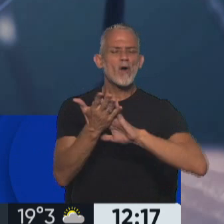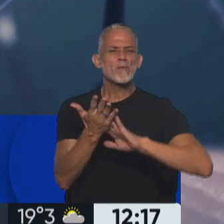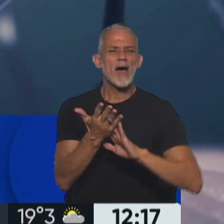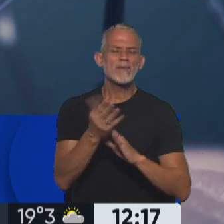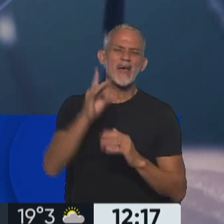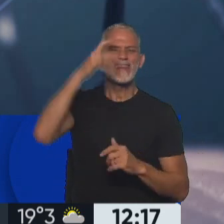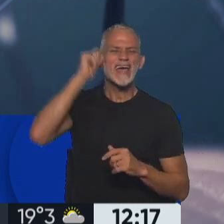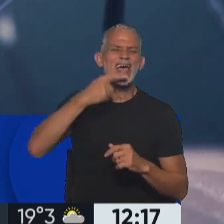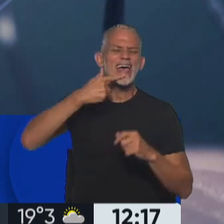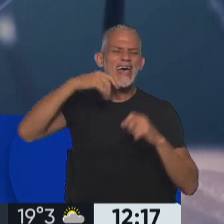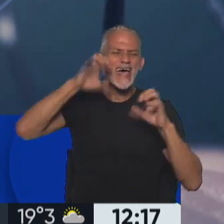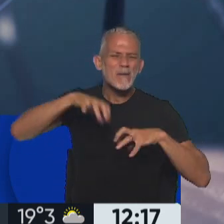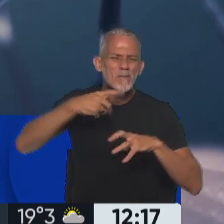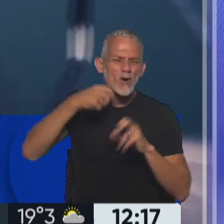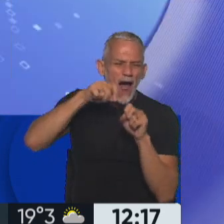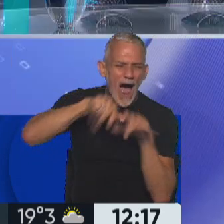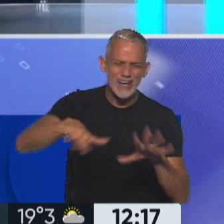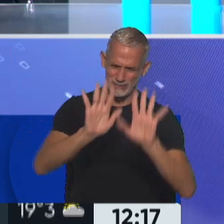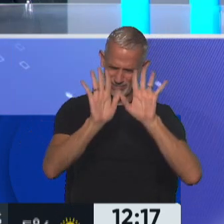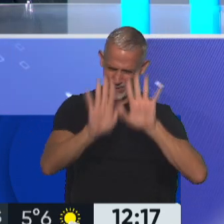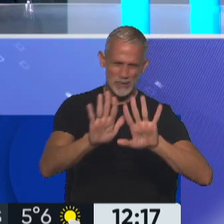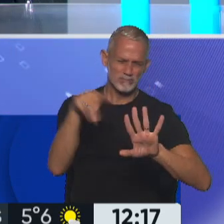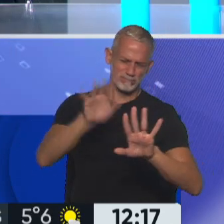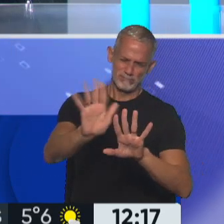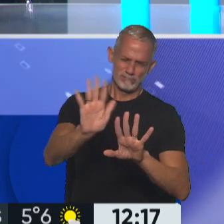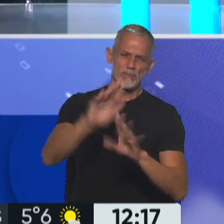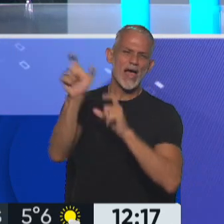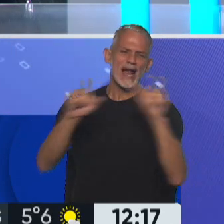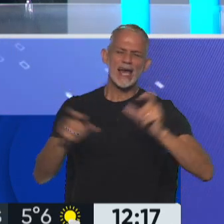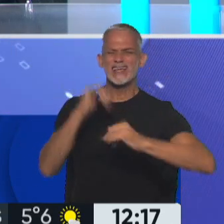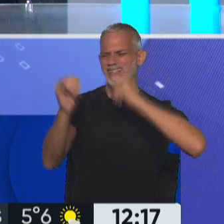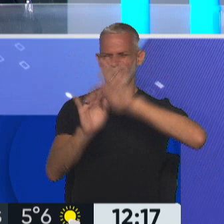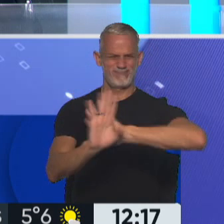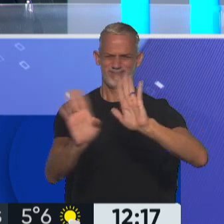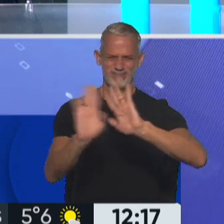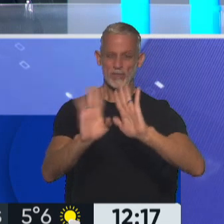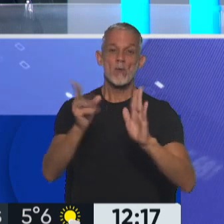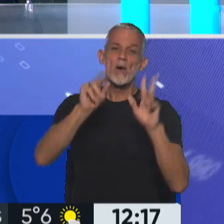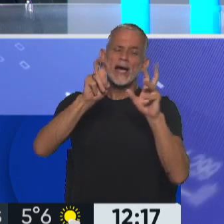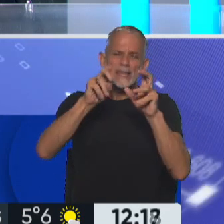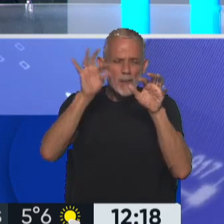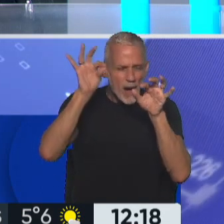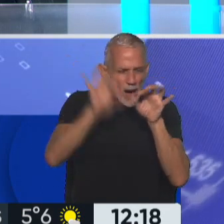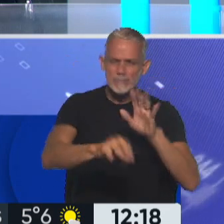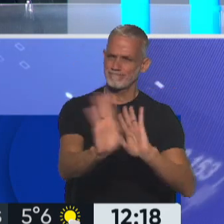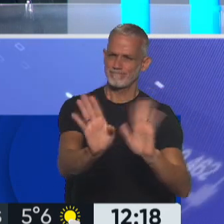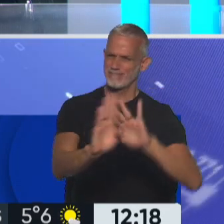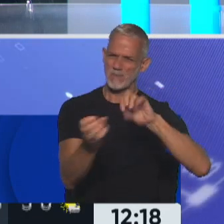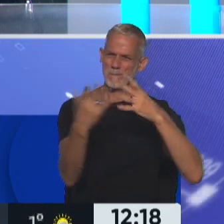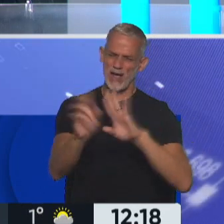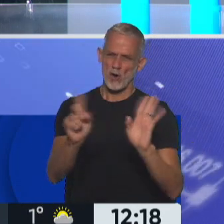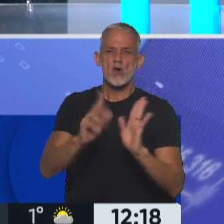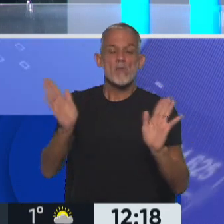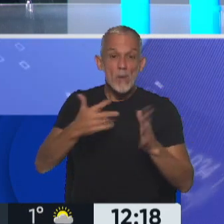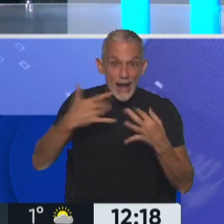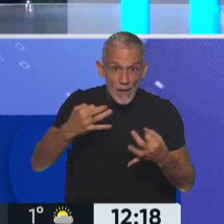dengue hemorrágico, pero ahora no nos compliquemos con la gente con ese dato, primero porque es un tema muy específico y segundo porque acá la verdad es que